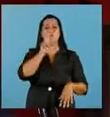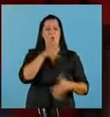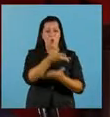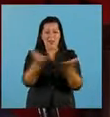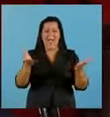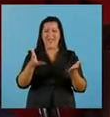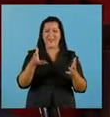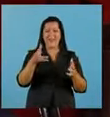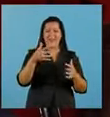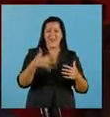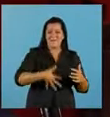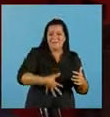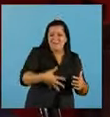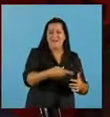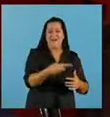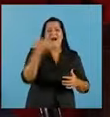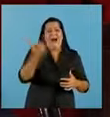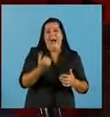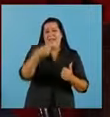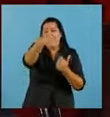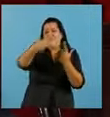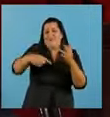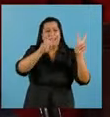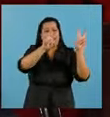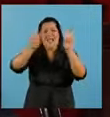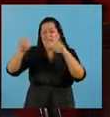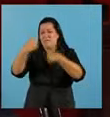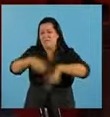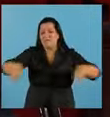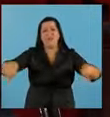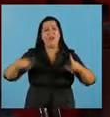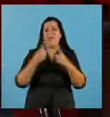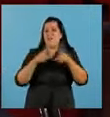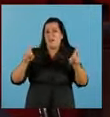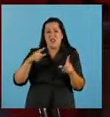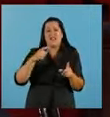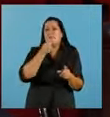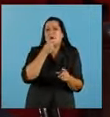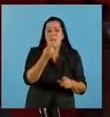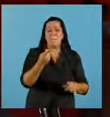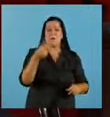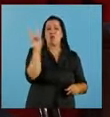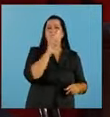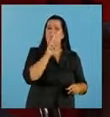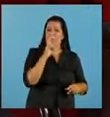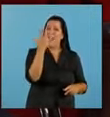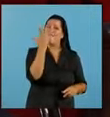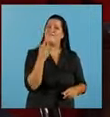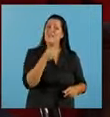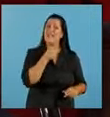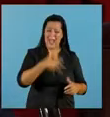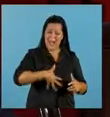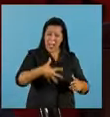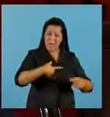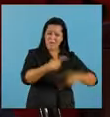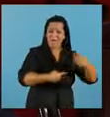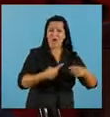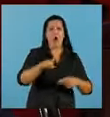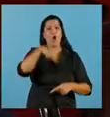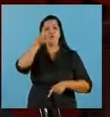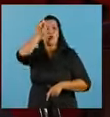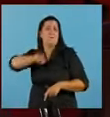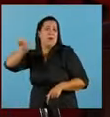Argentina presenta aspectos diversos. Distintos son los desafíos que enfrenta la mujer que desea tener a su hijo de aquellos que